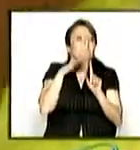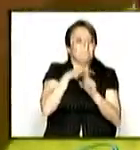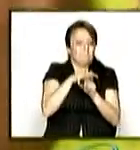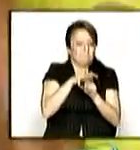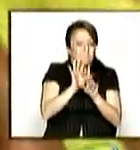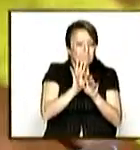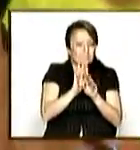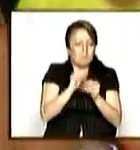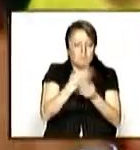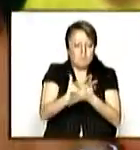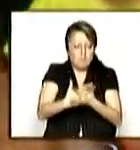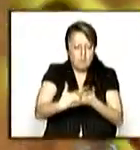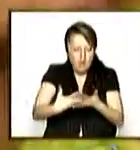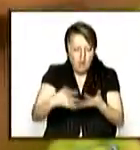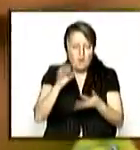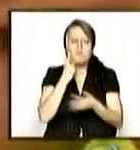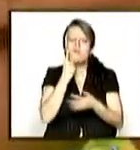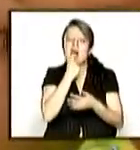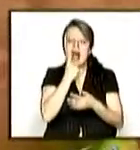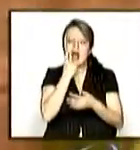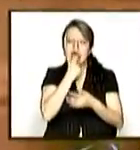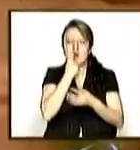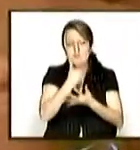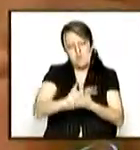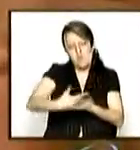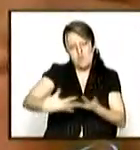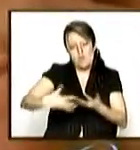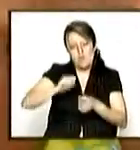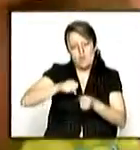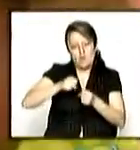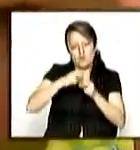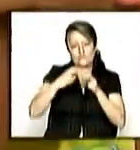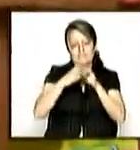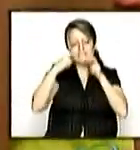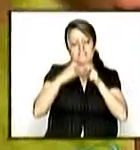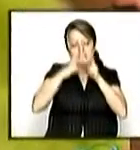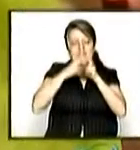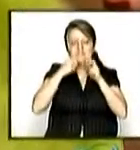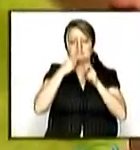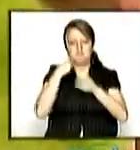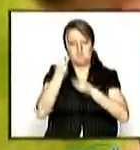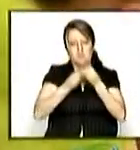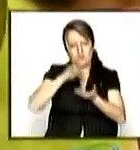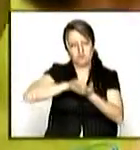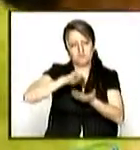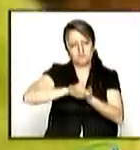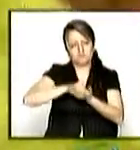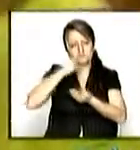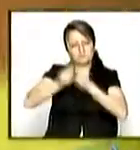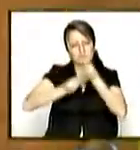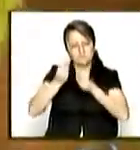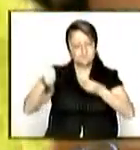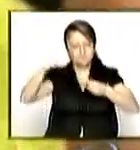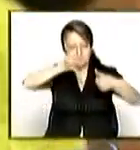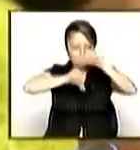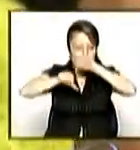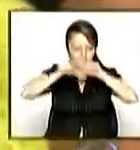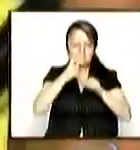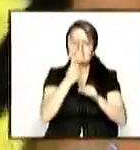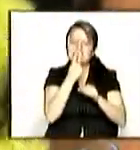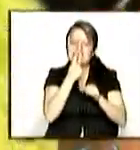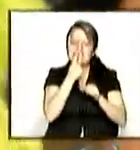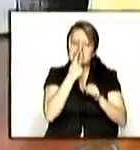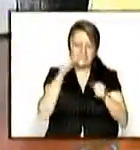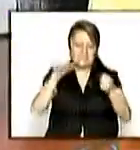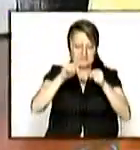la humedad de la boca, hay un proceso de electrólisis y se empieza a desprender todos